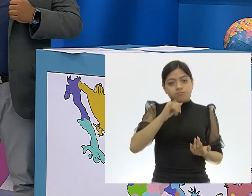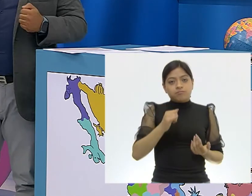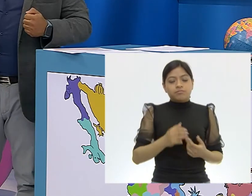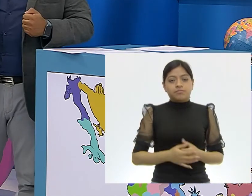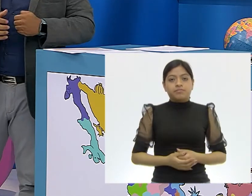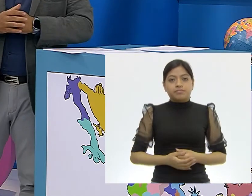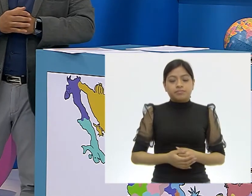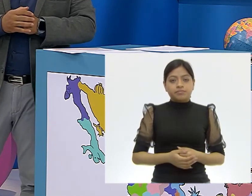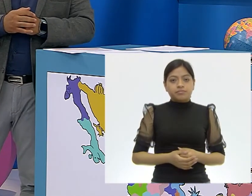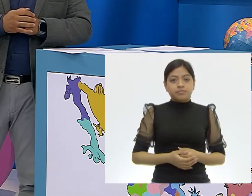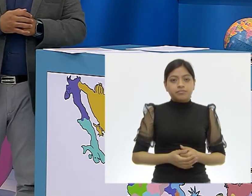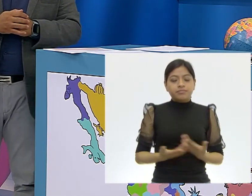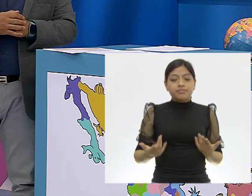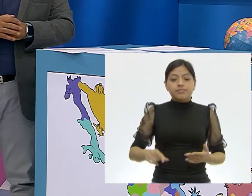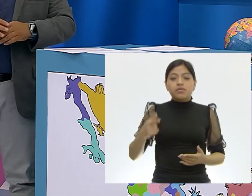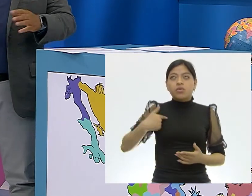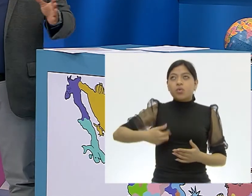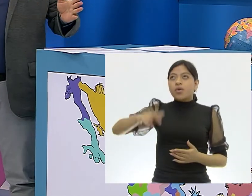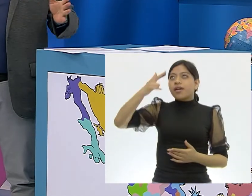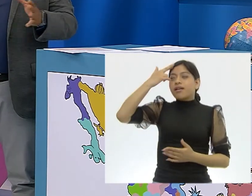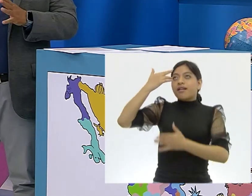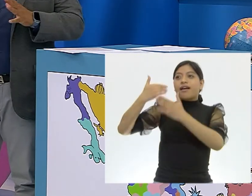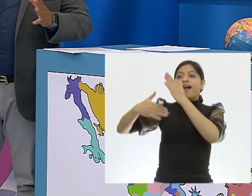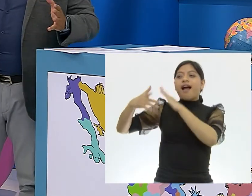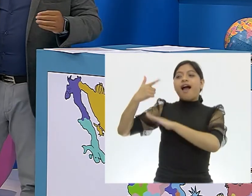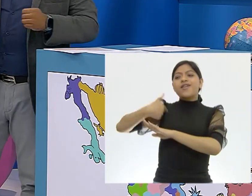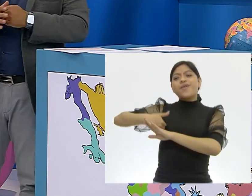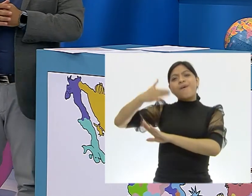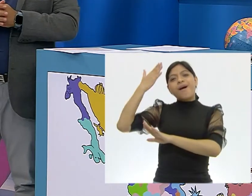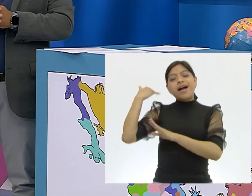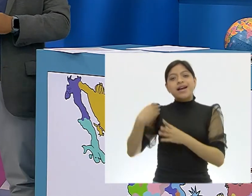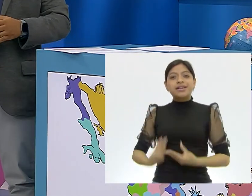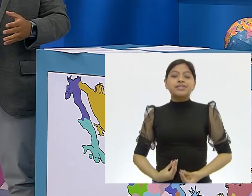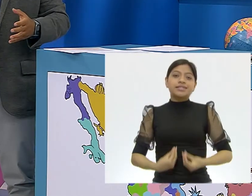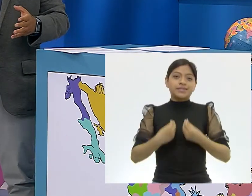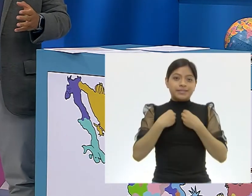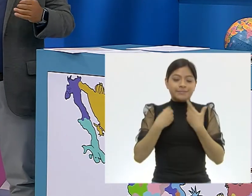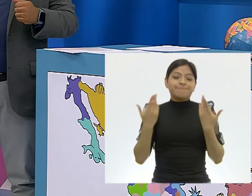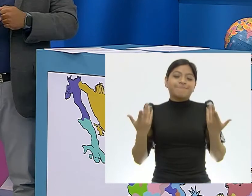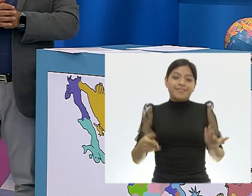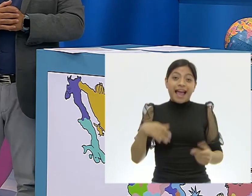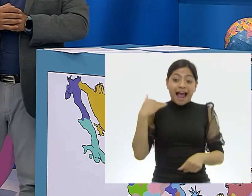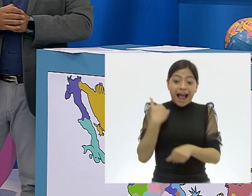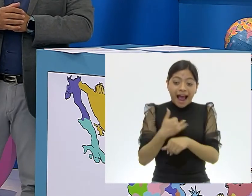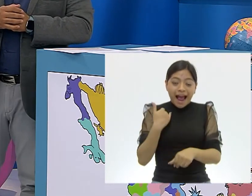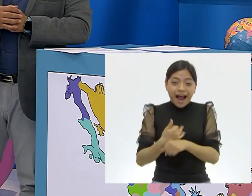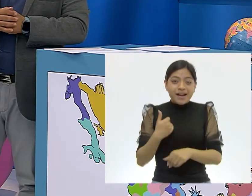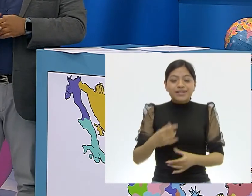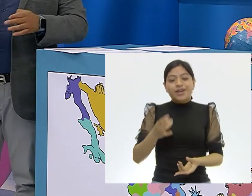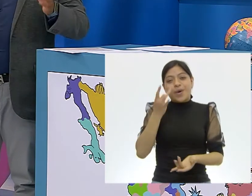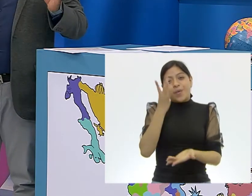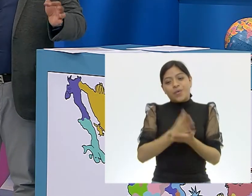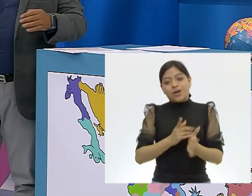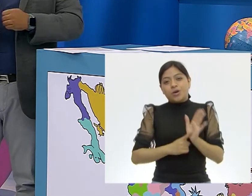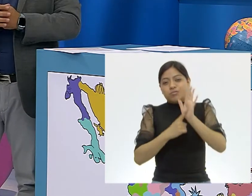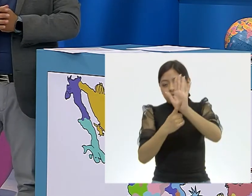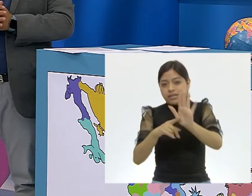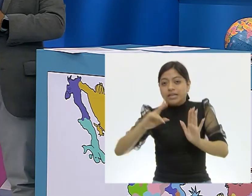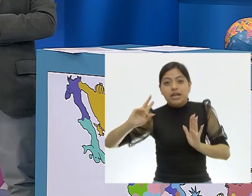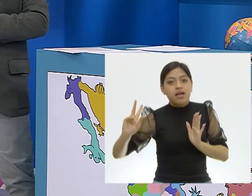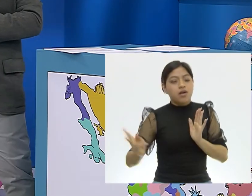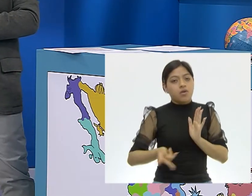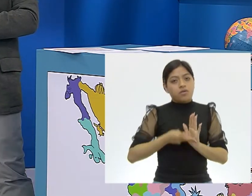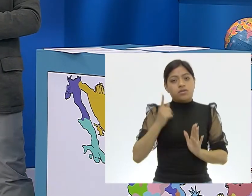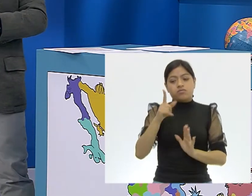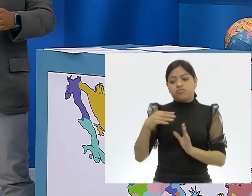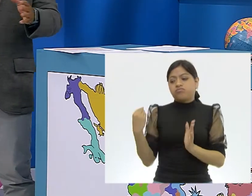que recordar es volver a vivir. Esto ha sido un repaso y pues obviamente también nos ha hecho recordar varias de las clases